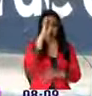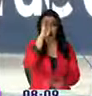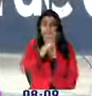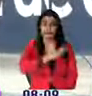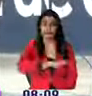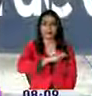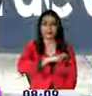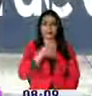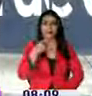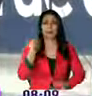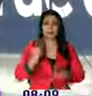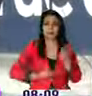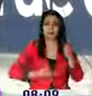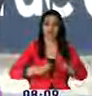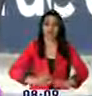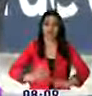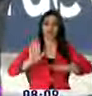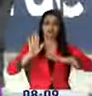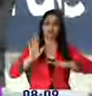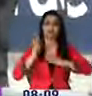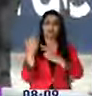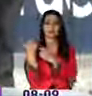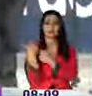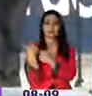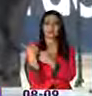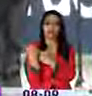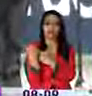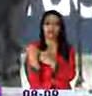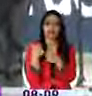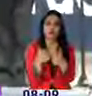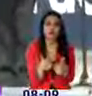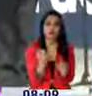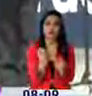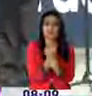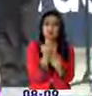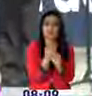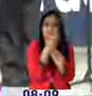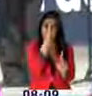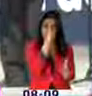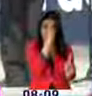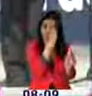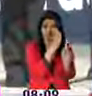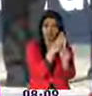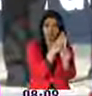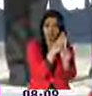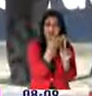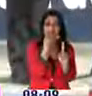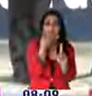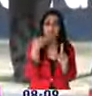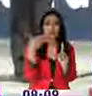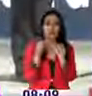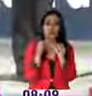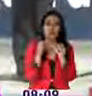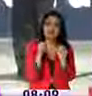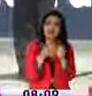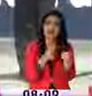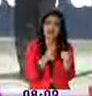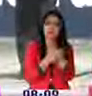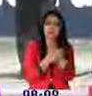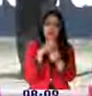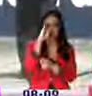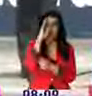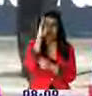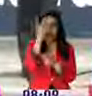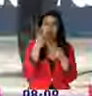el compromiso y responsabilidad de trabajo con miras a fortalecer la institucionalidad y la convicción